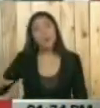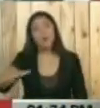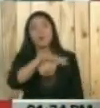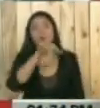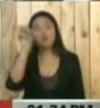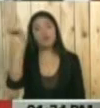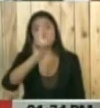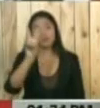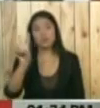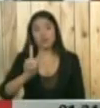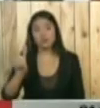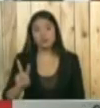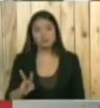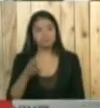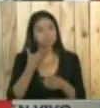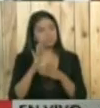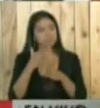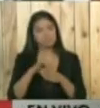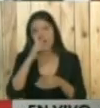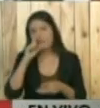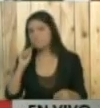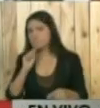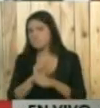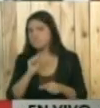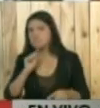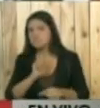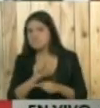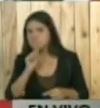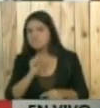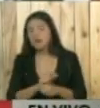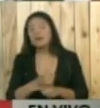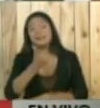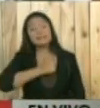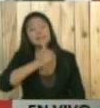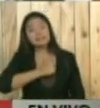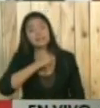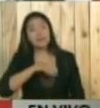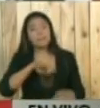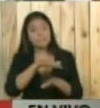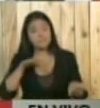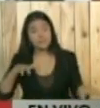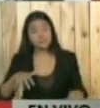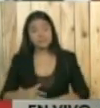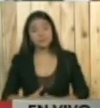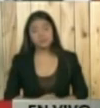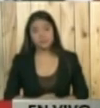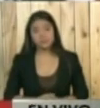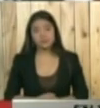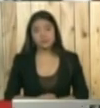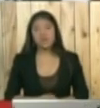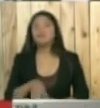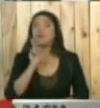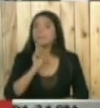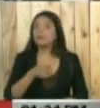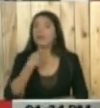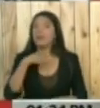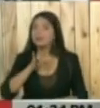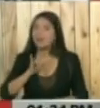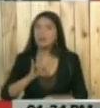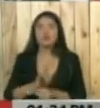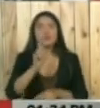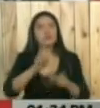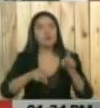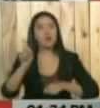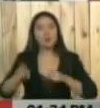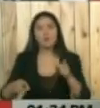venezolano, a pesar de las amenazas y resistencias de los grandes monopolios tradicionales, así como la traición de muchos